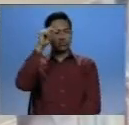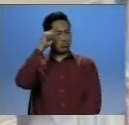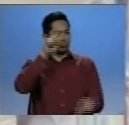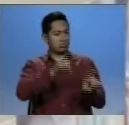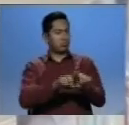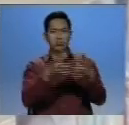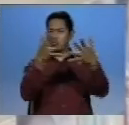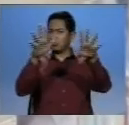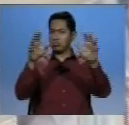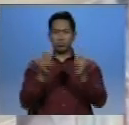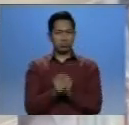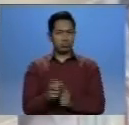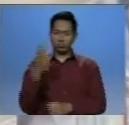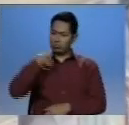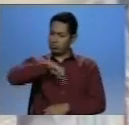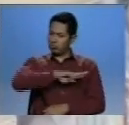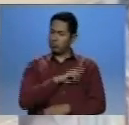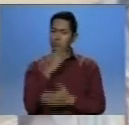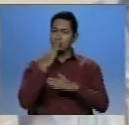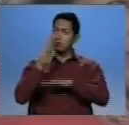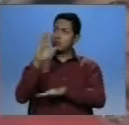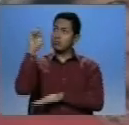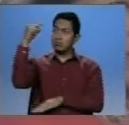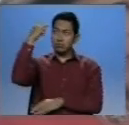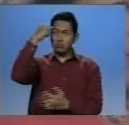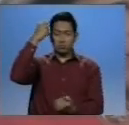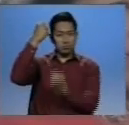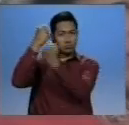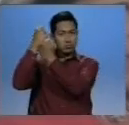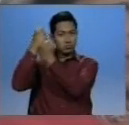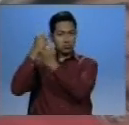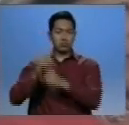desde nuestros espacios, compañeras y compañeros.